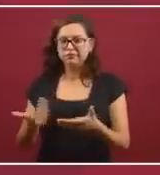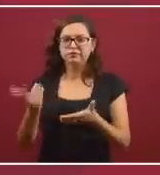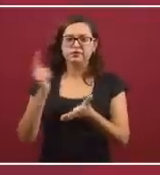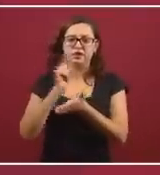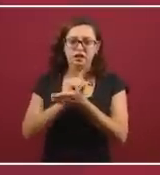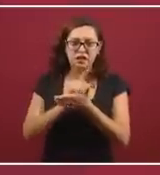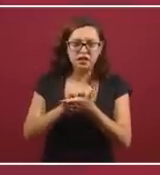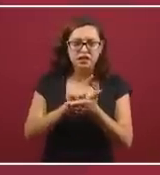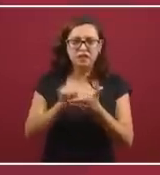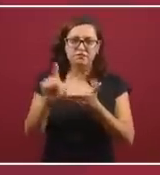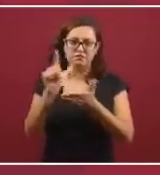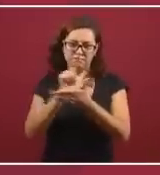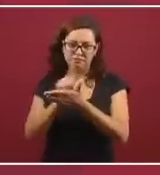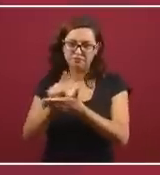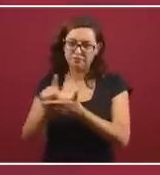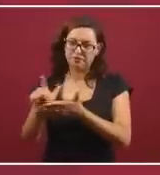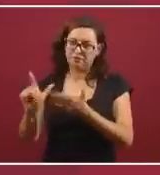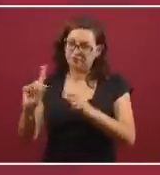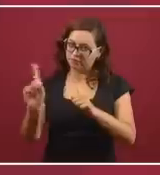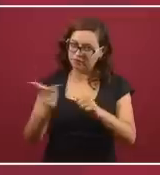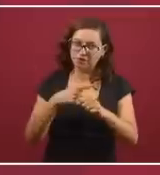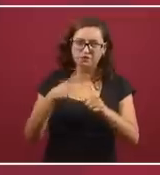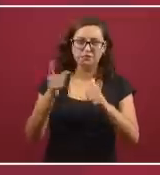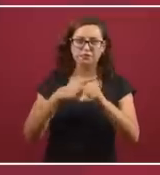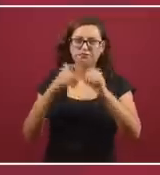empezar a limpiar arriba